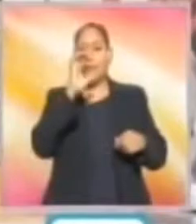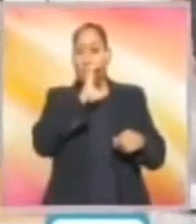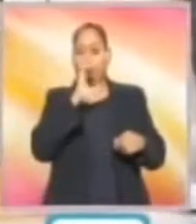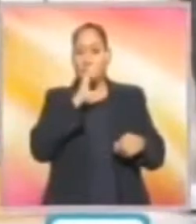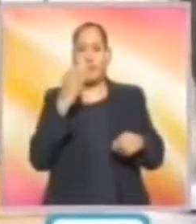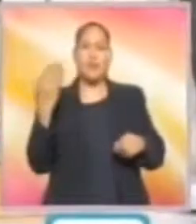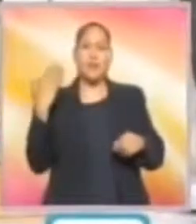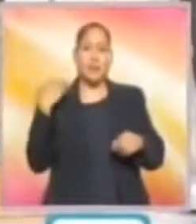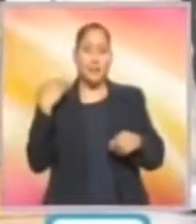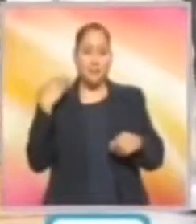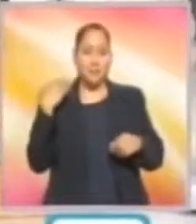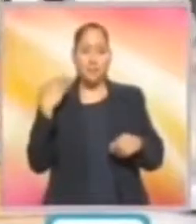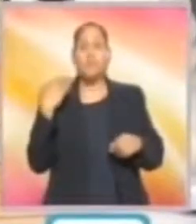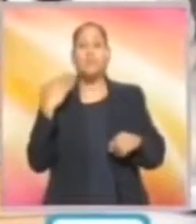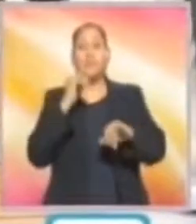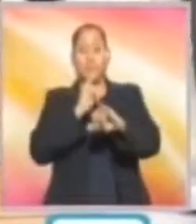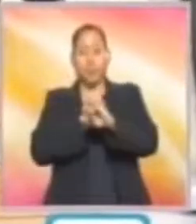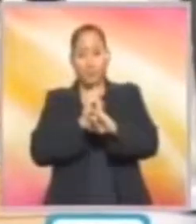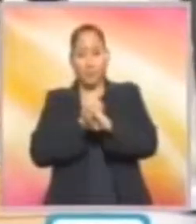recientemente